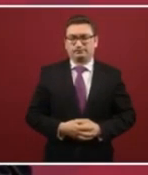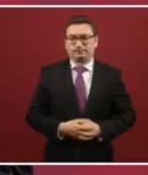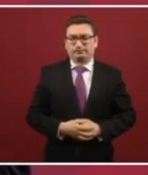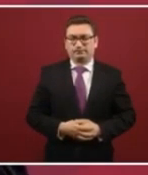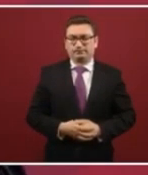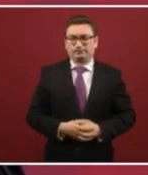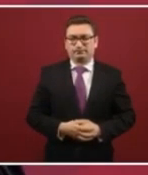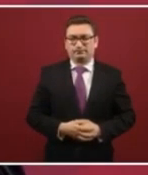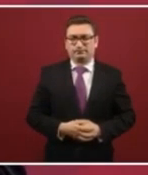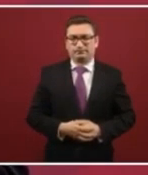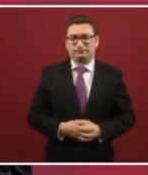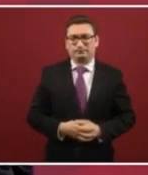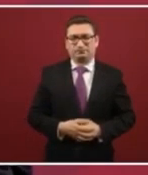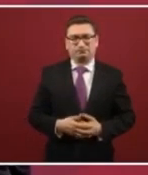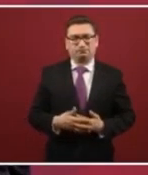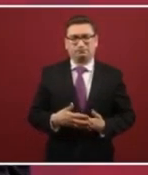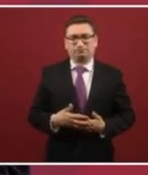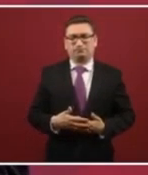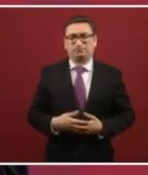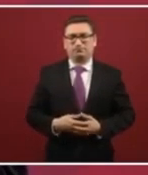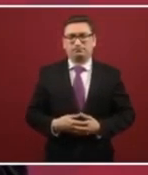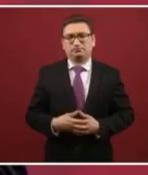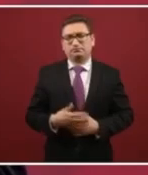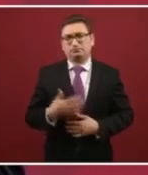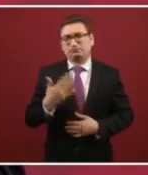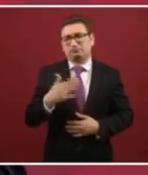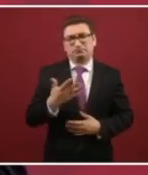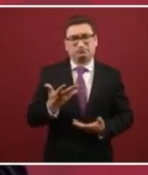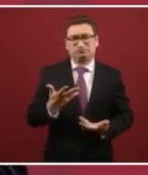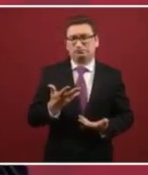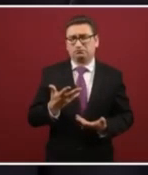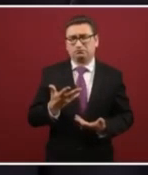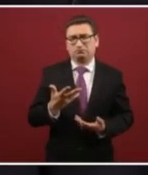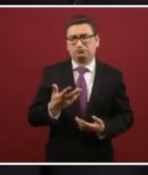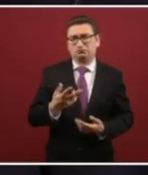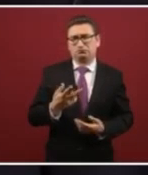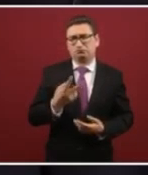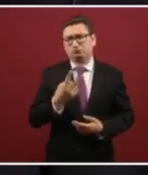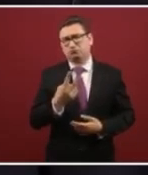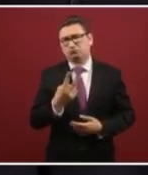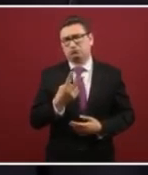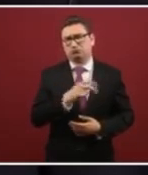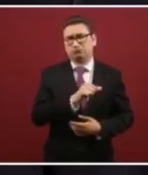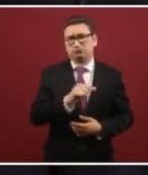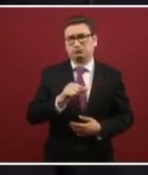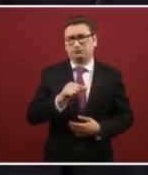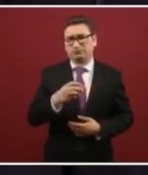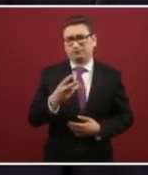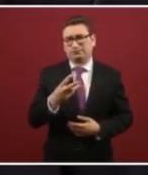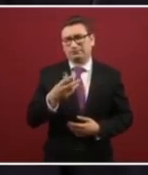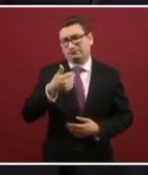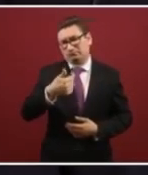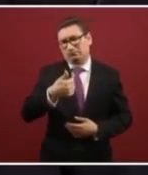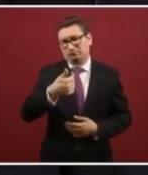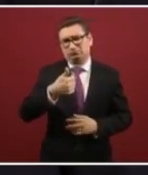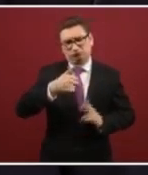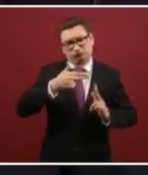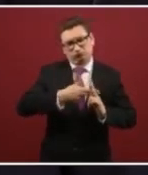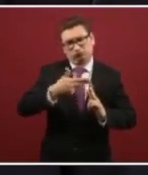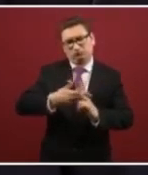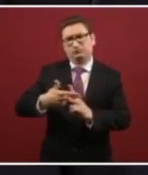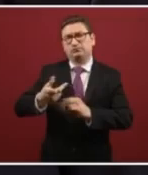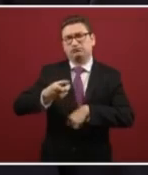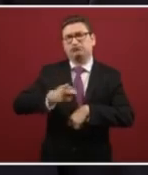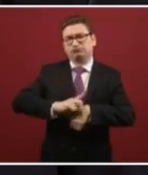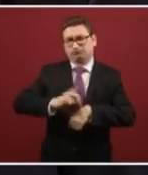pasa d dos homicidios 6 diarios